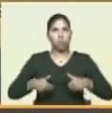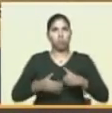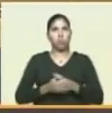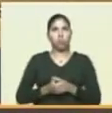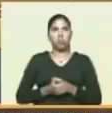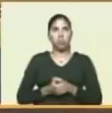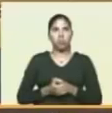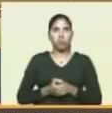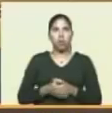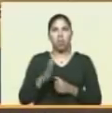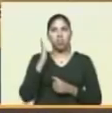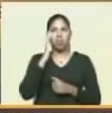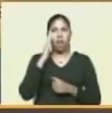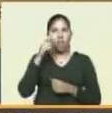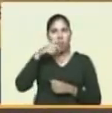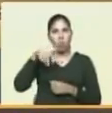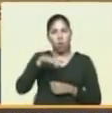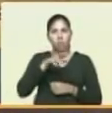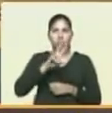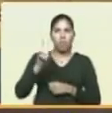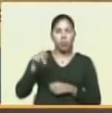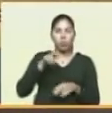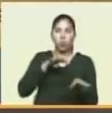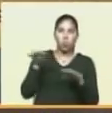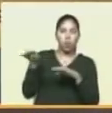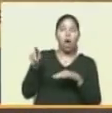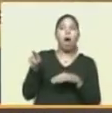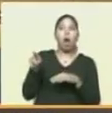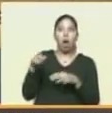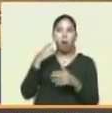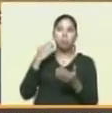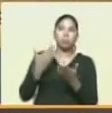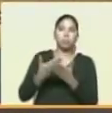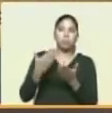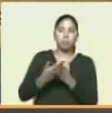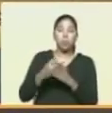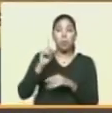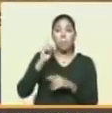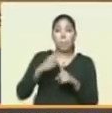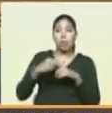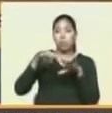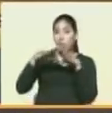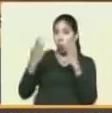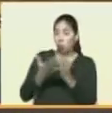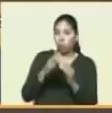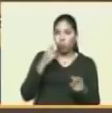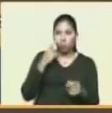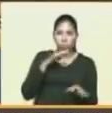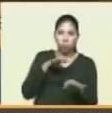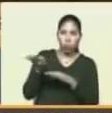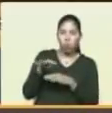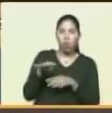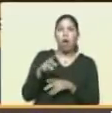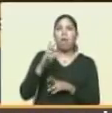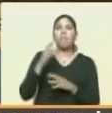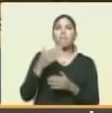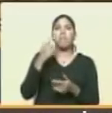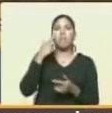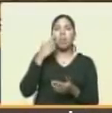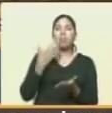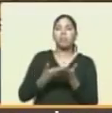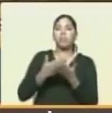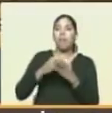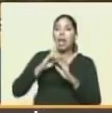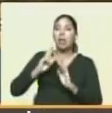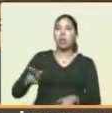y el mundo ha plasmado, ha visto, ha palpado y sabe de los resultados que en